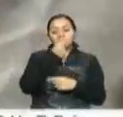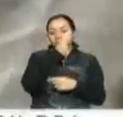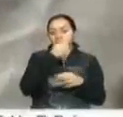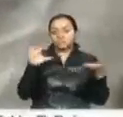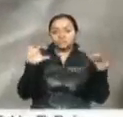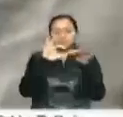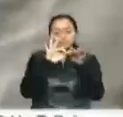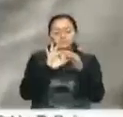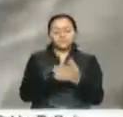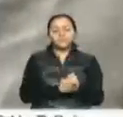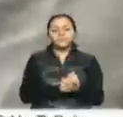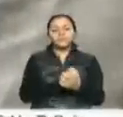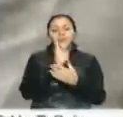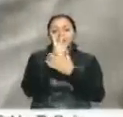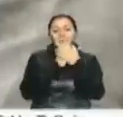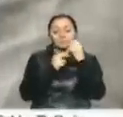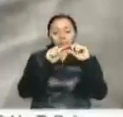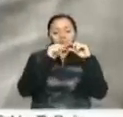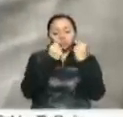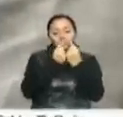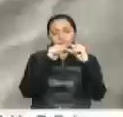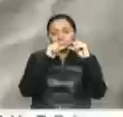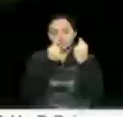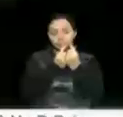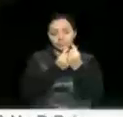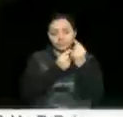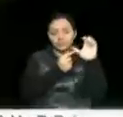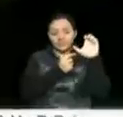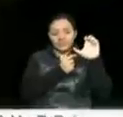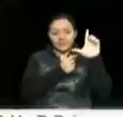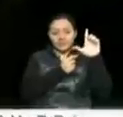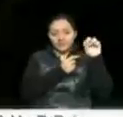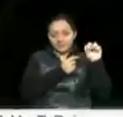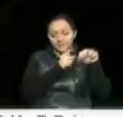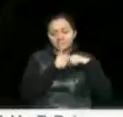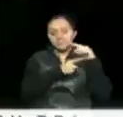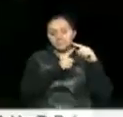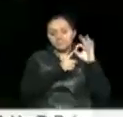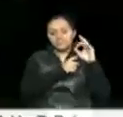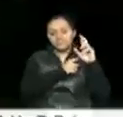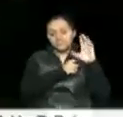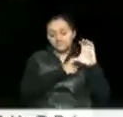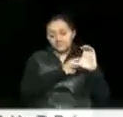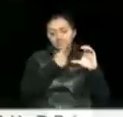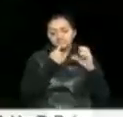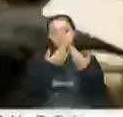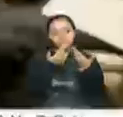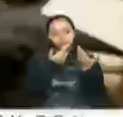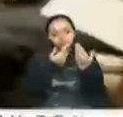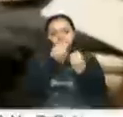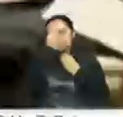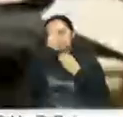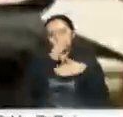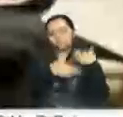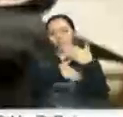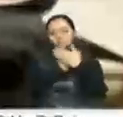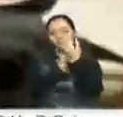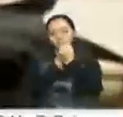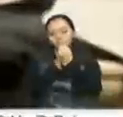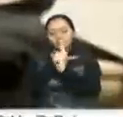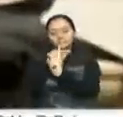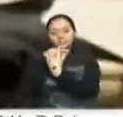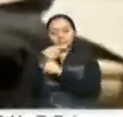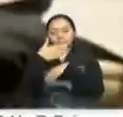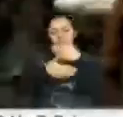Santos. Ambas organizaciones insurgentes se reunieron durante dos días en La Habana para intercambiar información que contribuya al éxito de